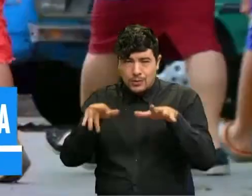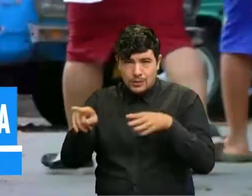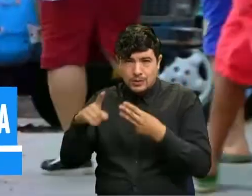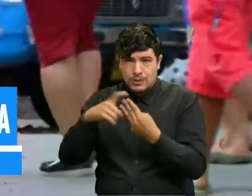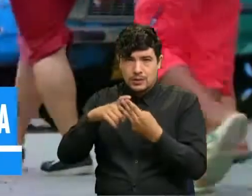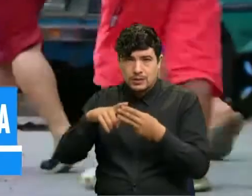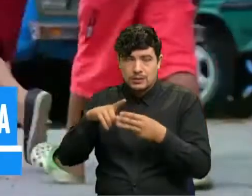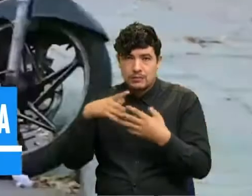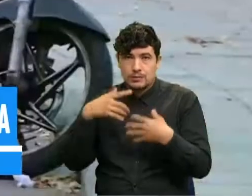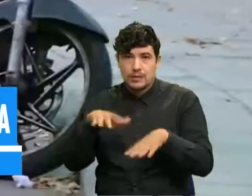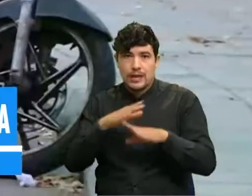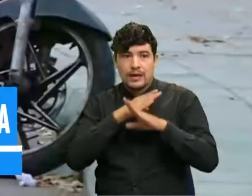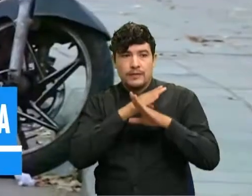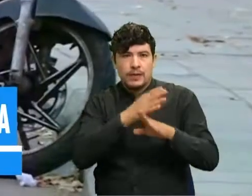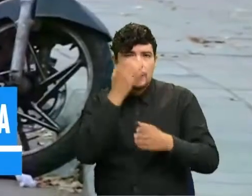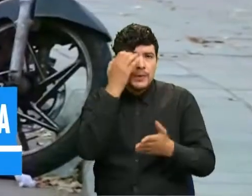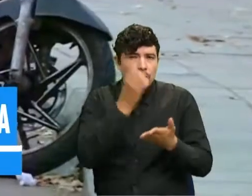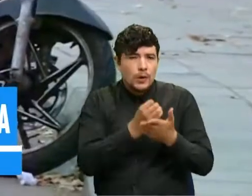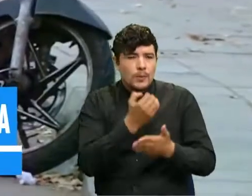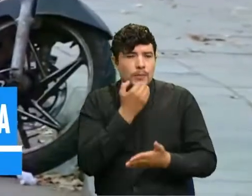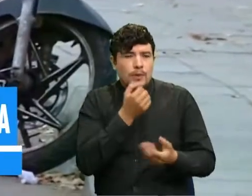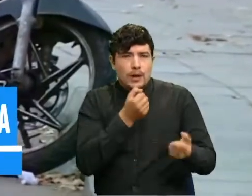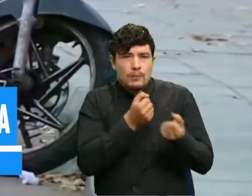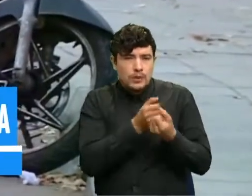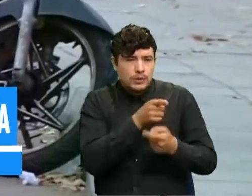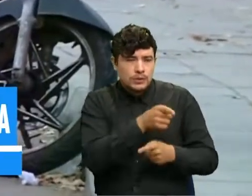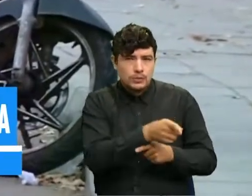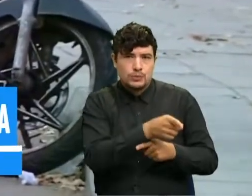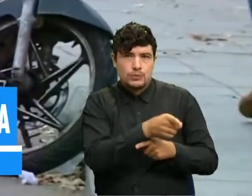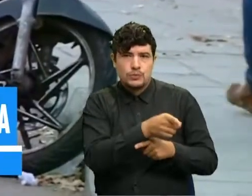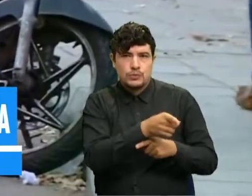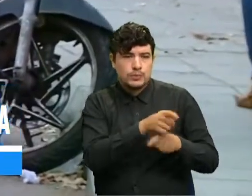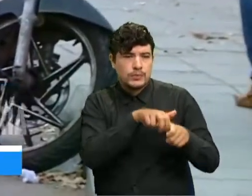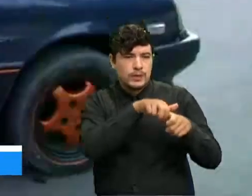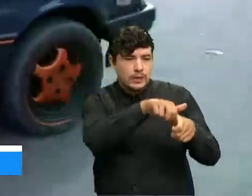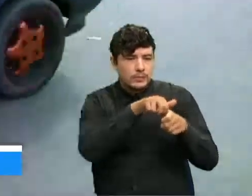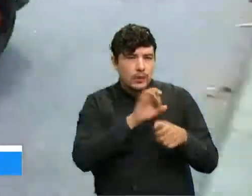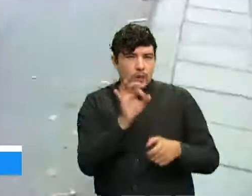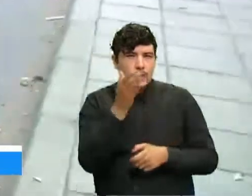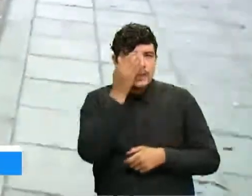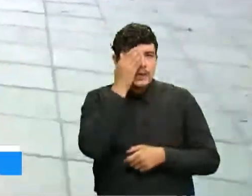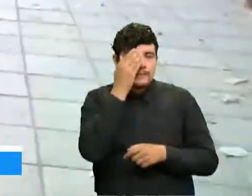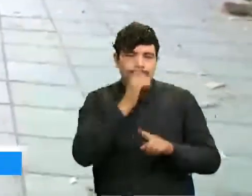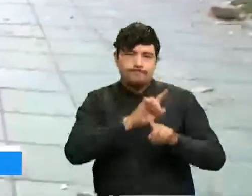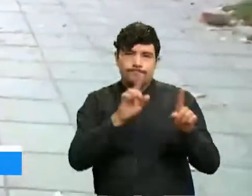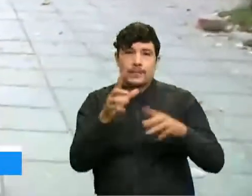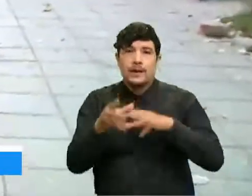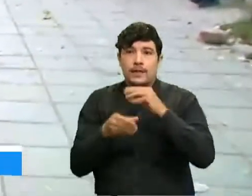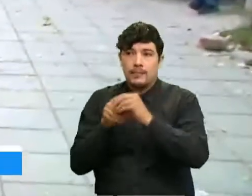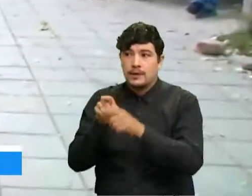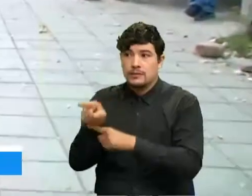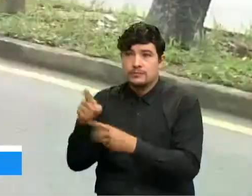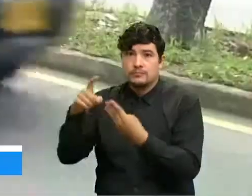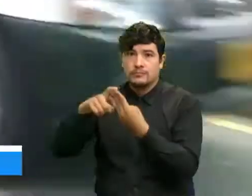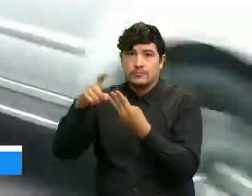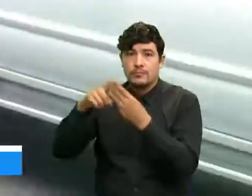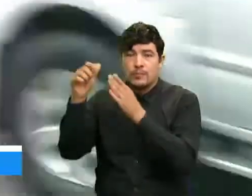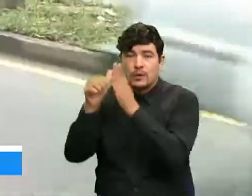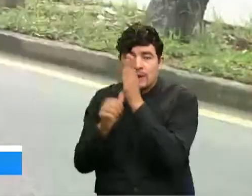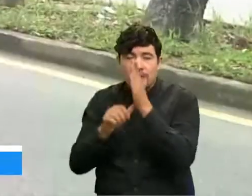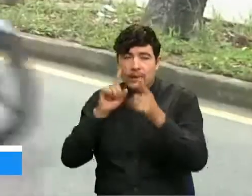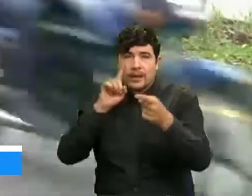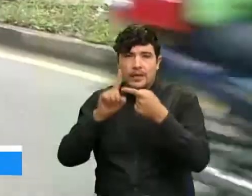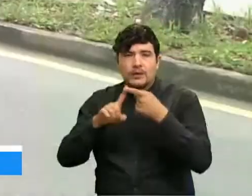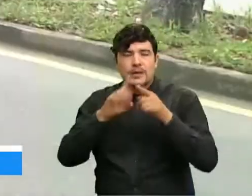emita declaraciones en las que se apoye la piratería y la dirección de tránsito además deberá contar con un programa permanente para controlar el transporte